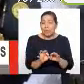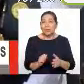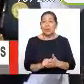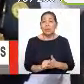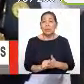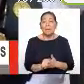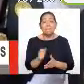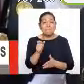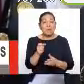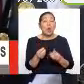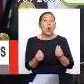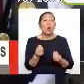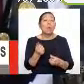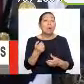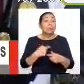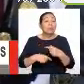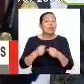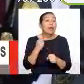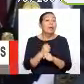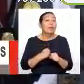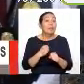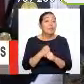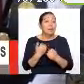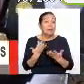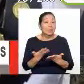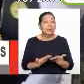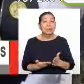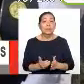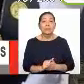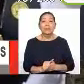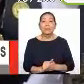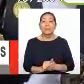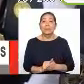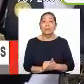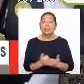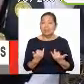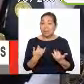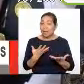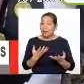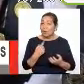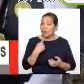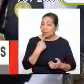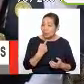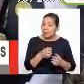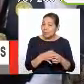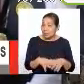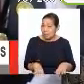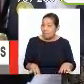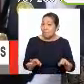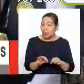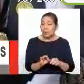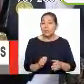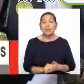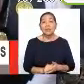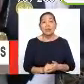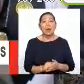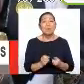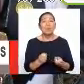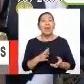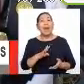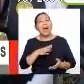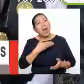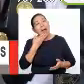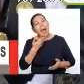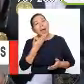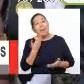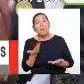la ciudadanía, cómo venimos trabajando a partir de la Dirección de Investigación Criminal. Y acá quiero resaltar algo importante también. Muchos hablan